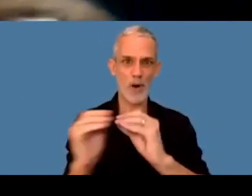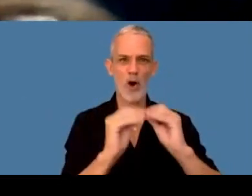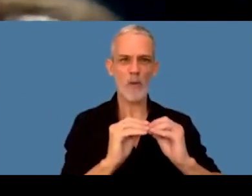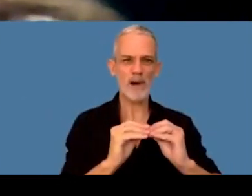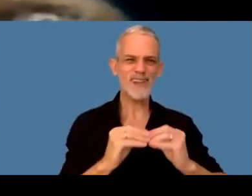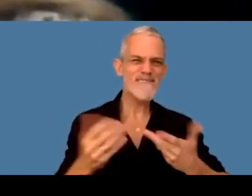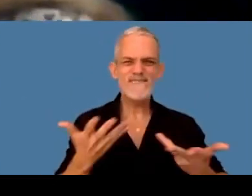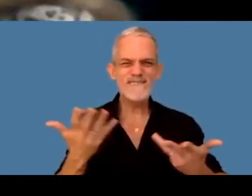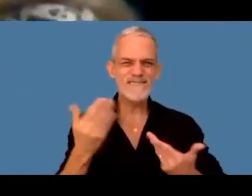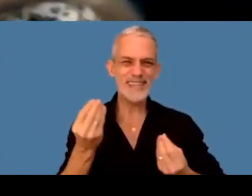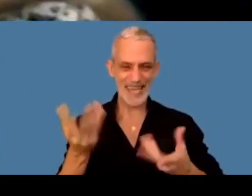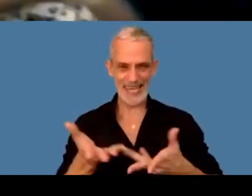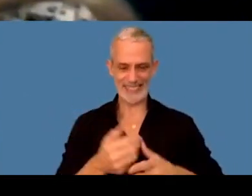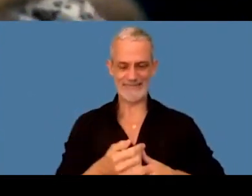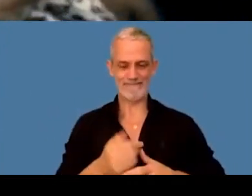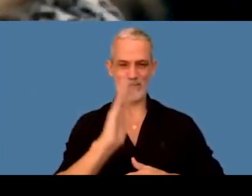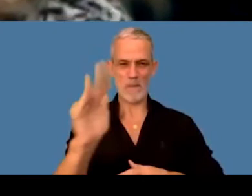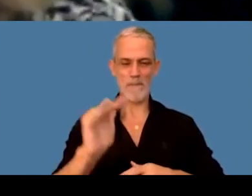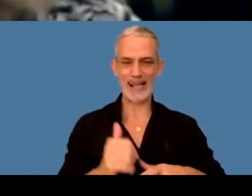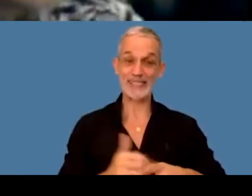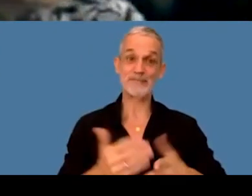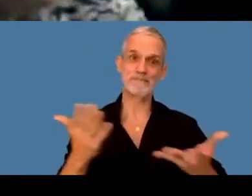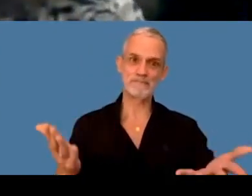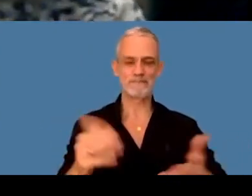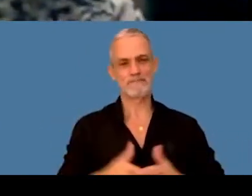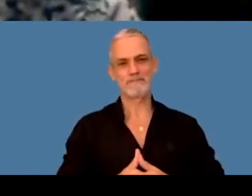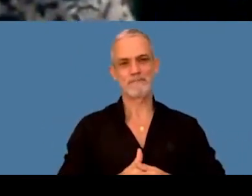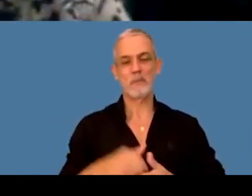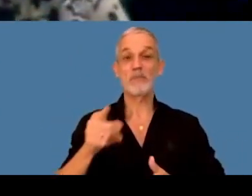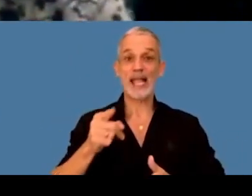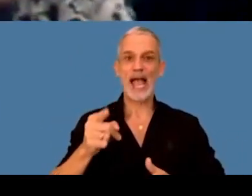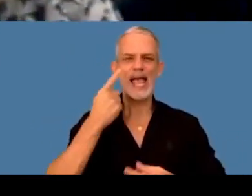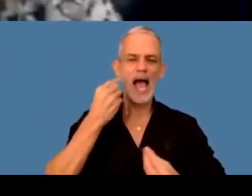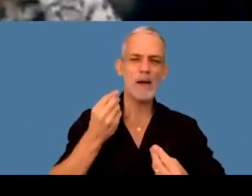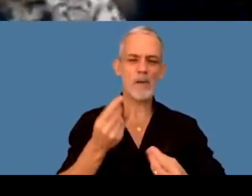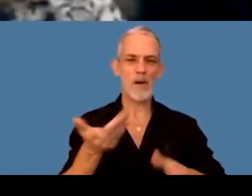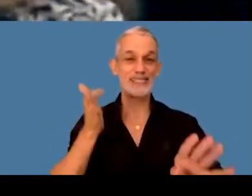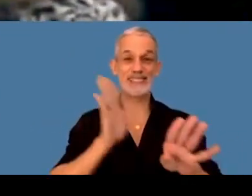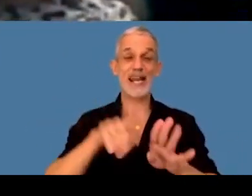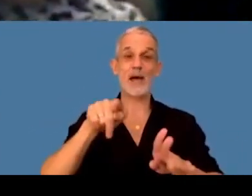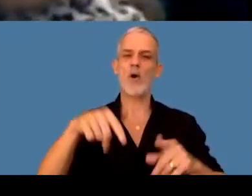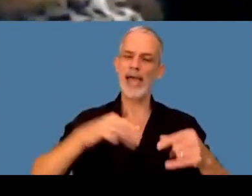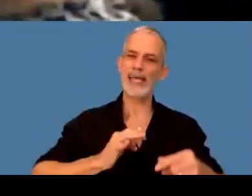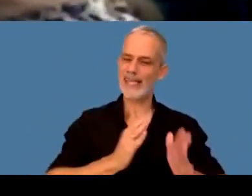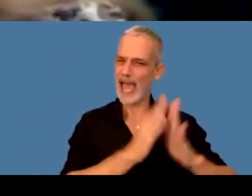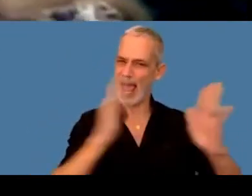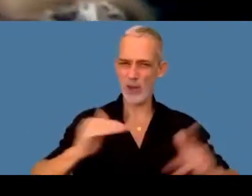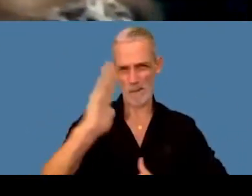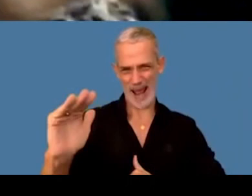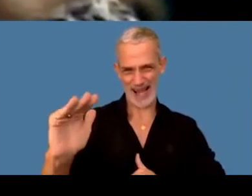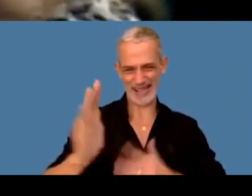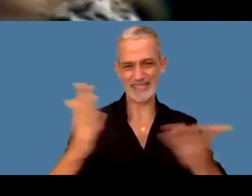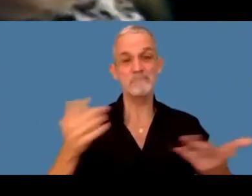compañeras, que bueno, ahí ya vamos a cerrar por este año, este ciclo. Veremos